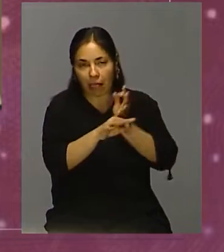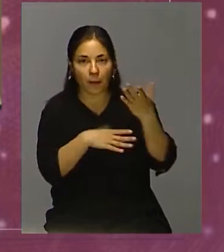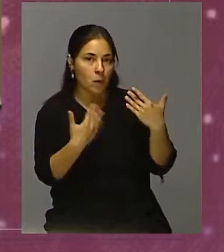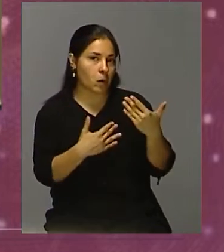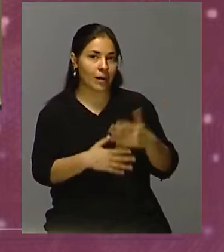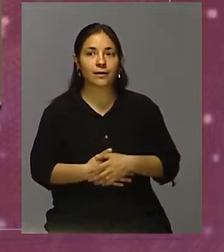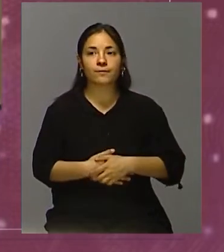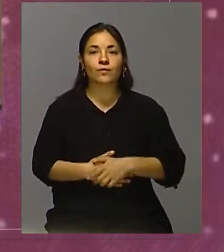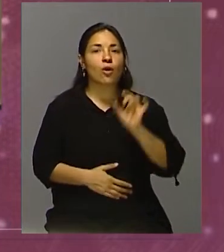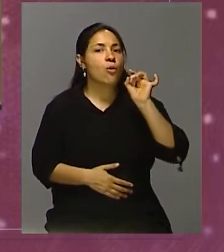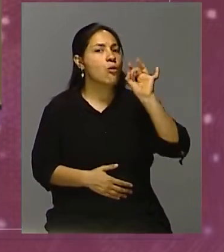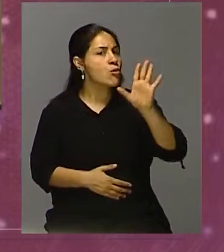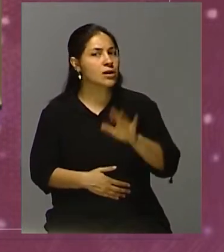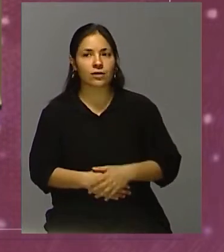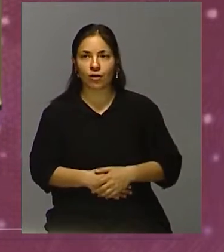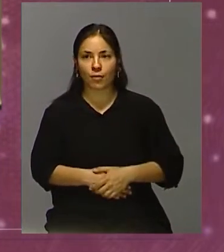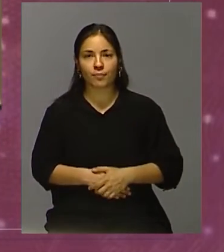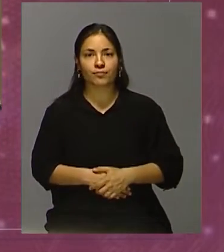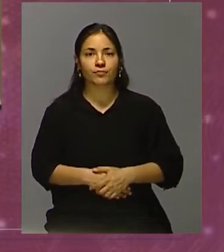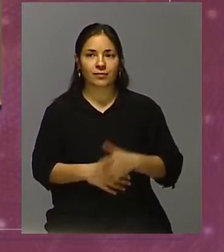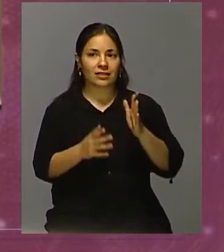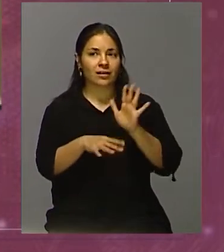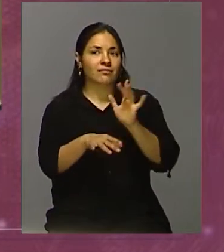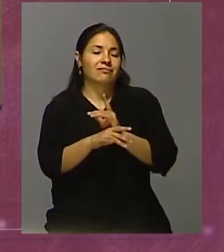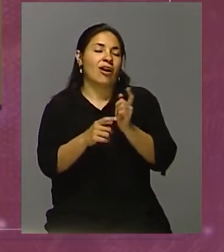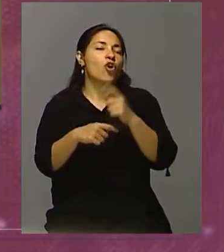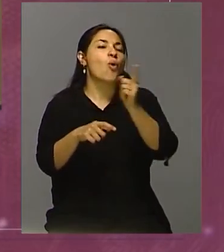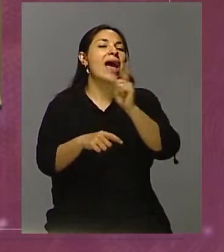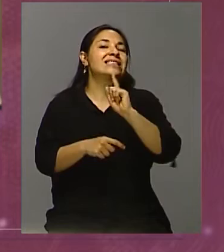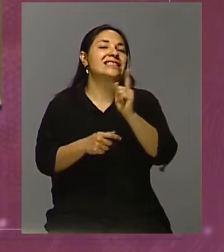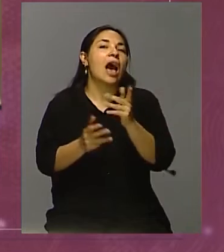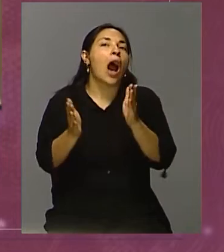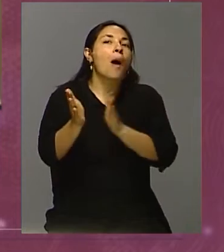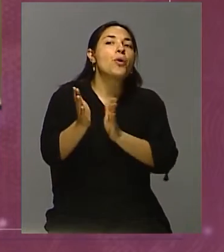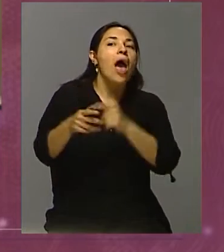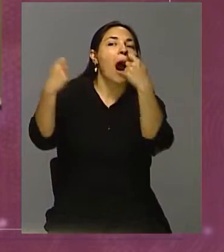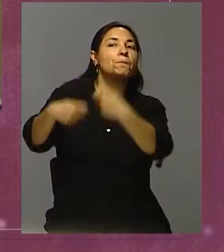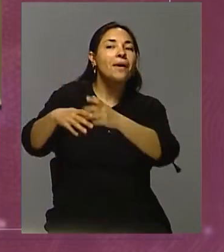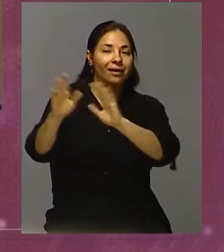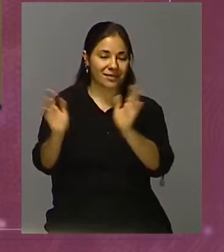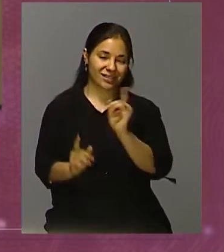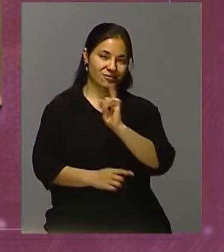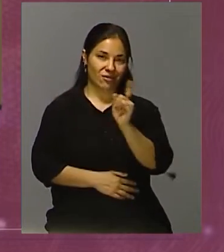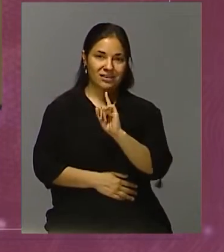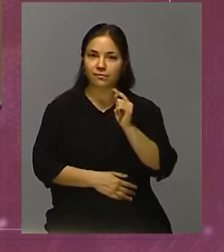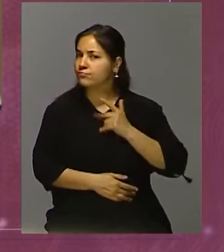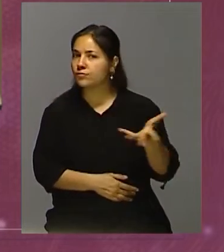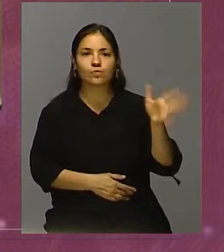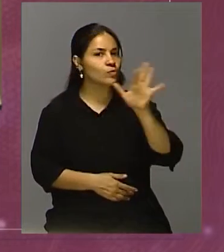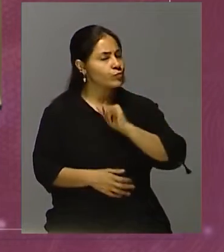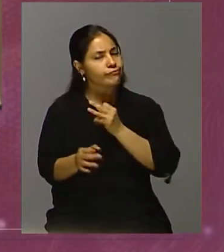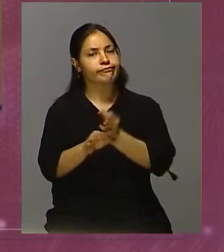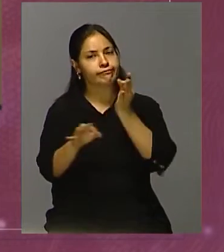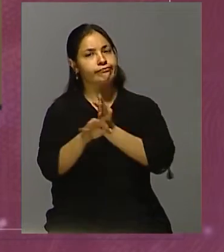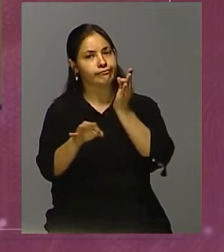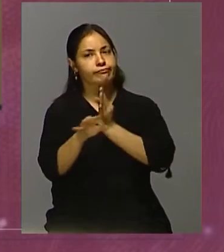es nada más o nada más alejado que una apuesta. Soy un convencido y de hecho eso es lo que trato de convencer todos los días a través de